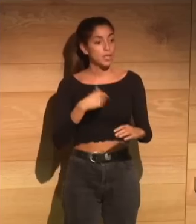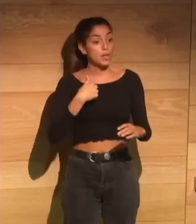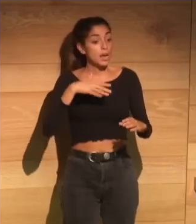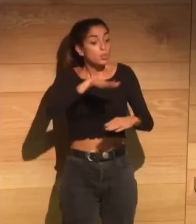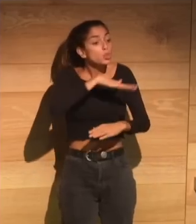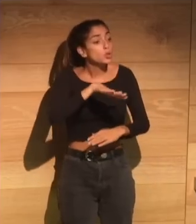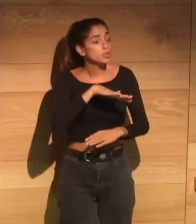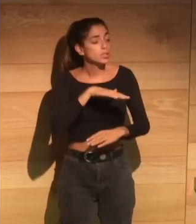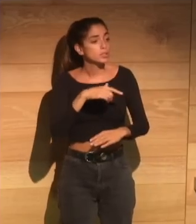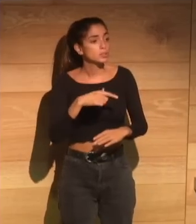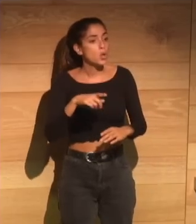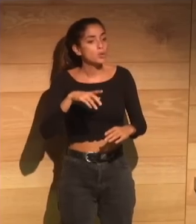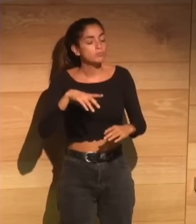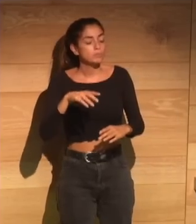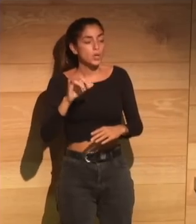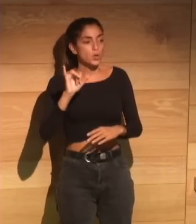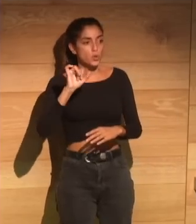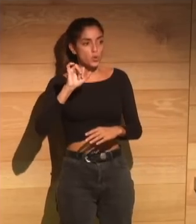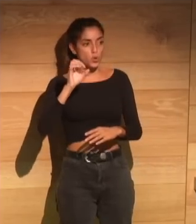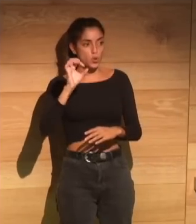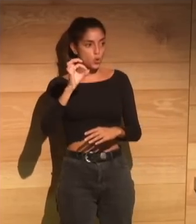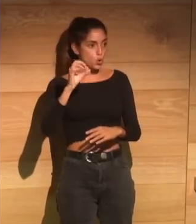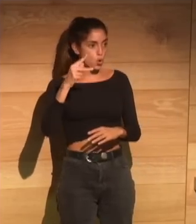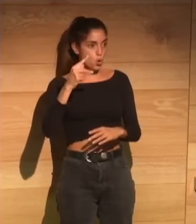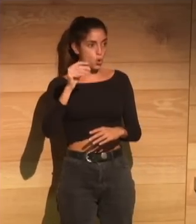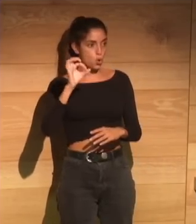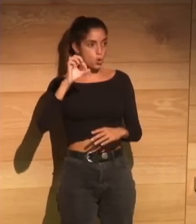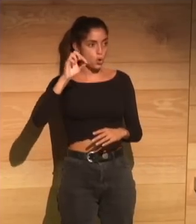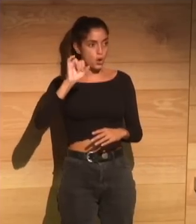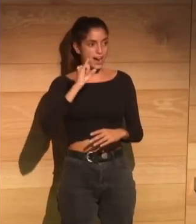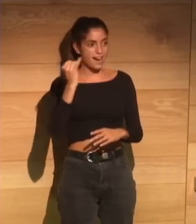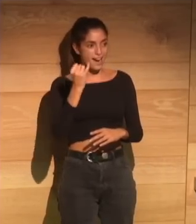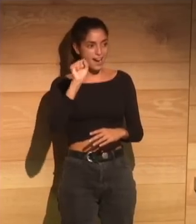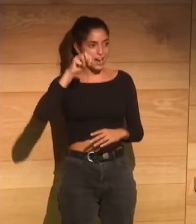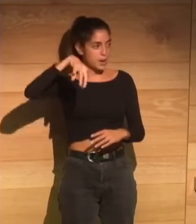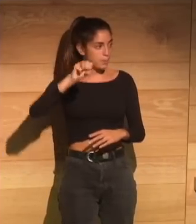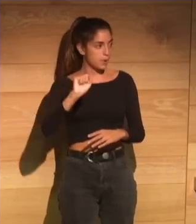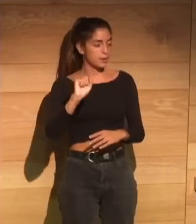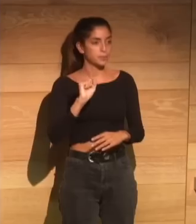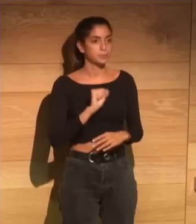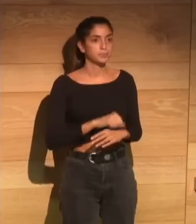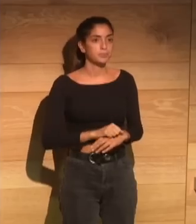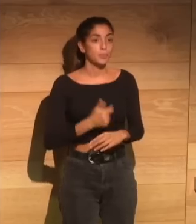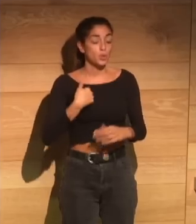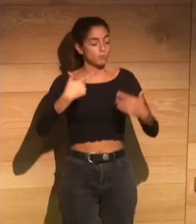donde mejor se ve, que es en Yokohama. Entonces Janssen se coge un barco y se va a Yokohama. ¿Cómo voy a hacerlo? Pues voy a encargar a